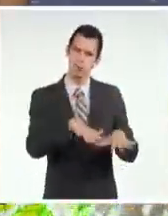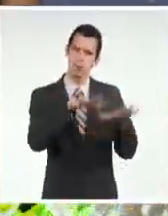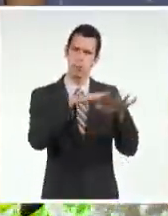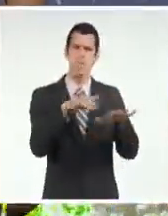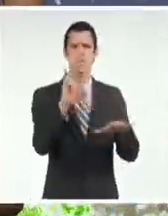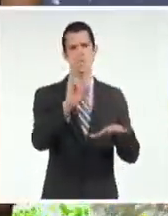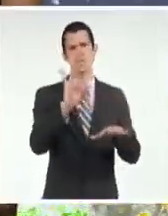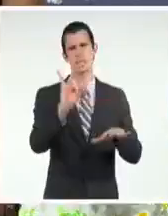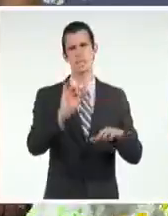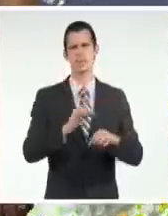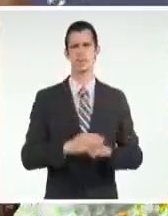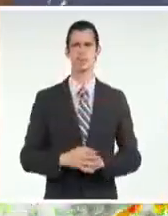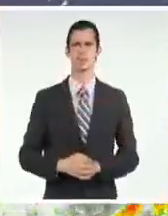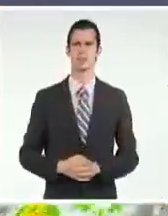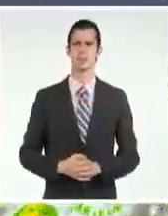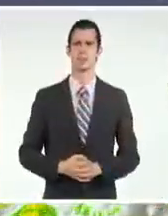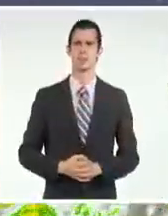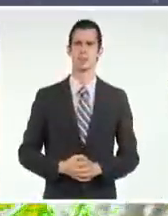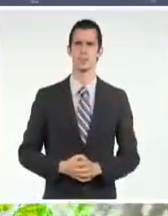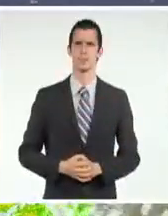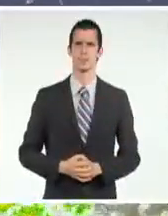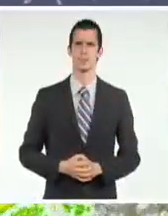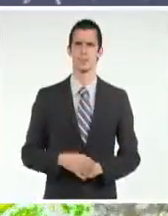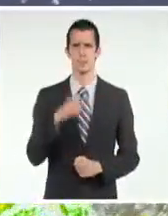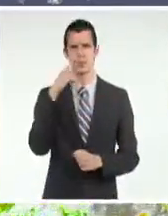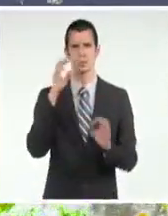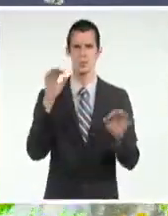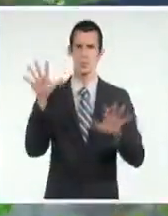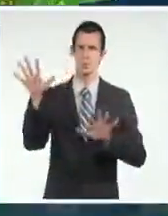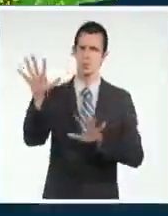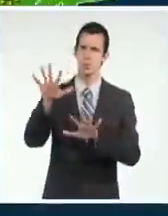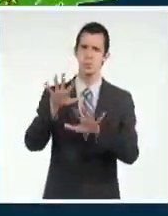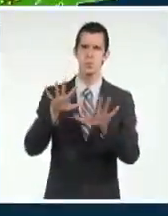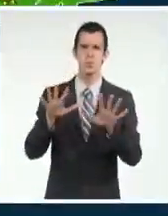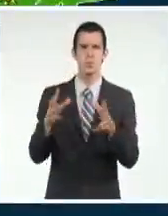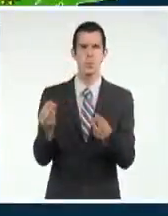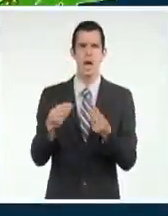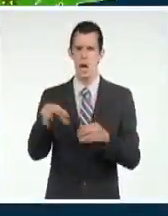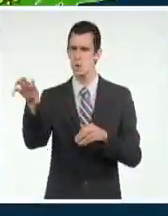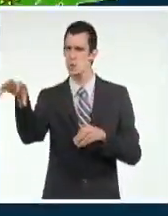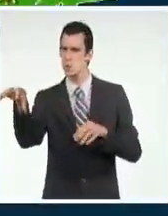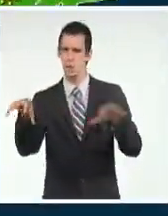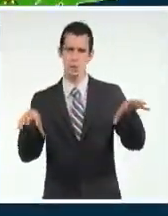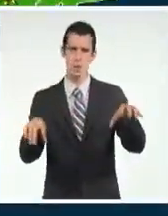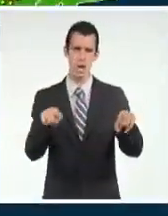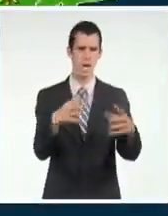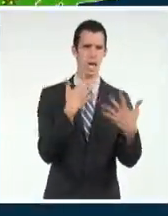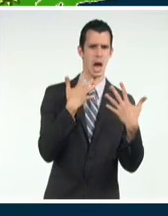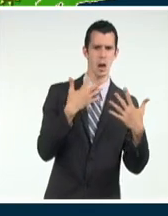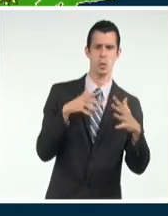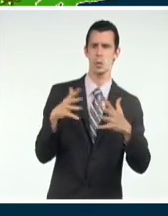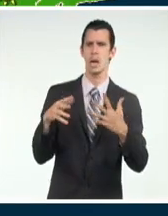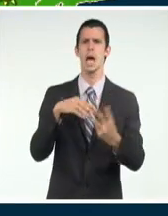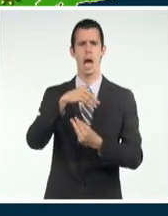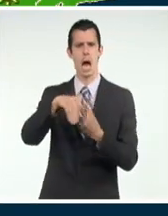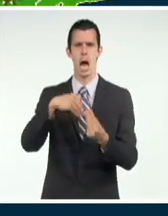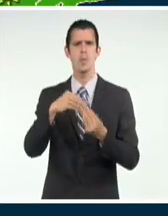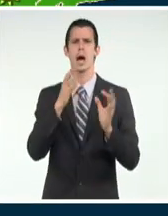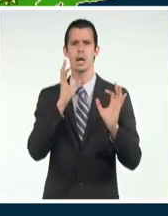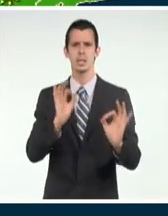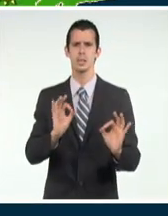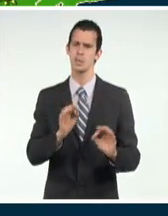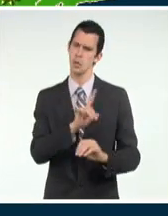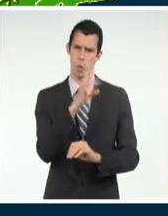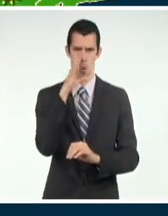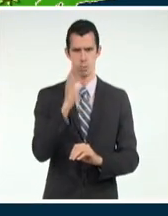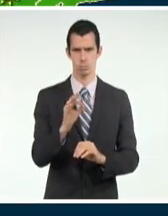precipitaciones. Estas condiciones de tiempo inestable van a persistir para las próximas horas. Estará amaneciendo con poca nubosidad en gran parte del territorio nacional